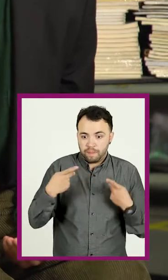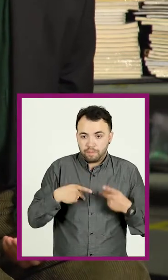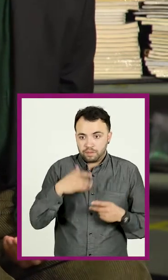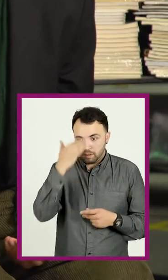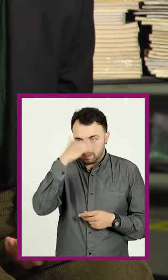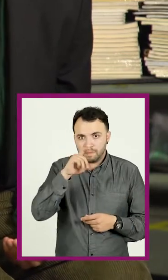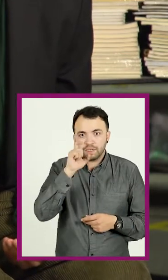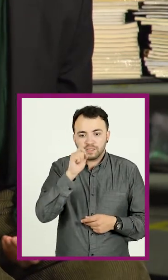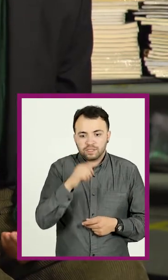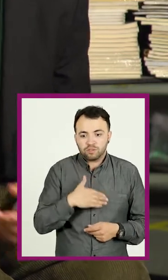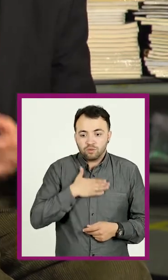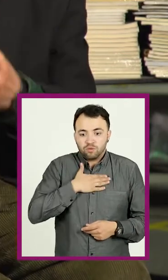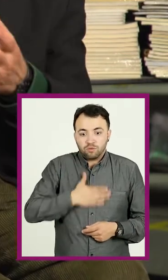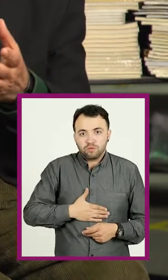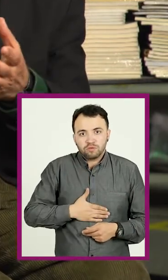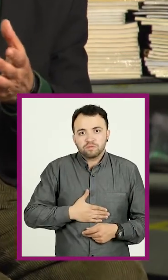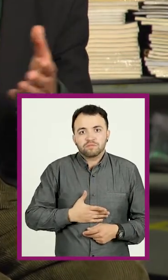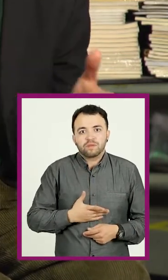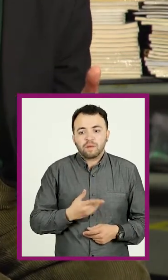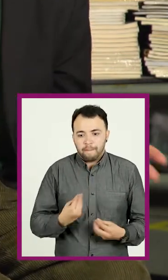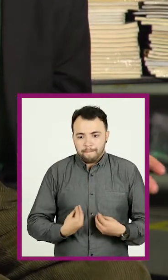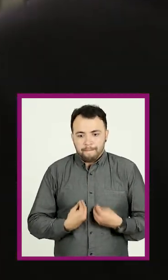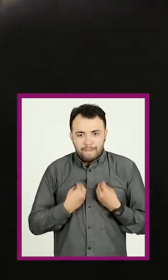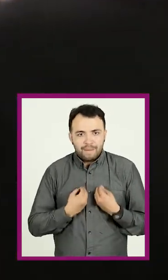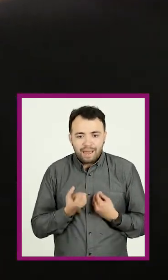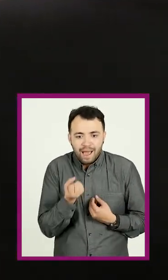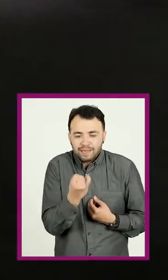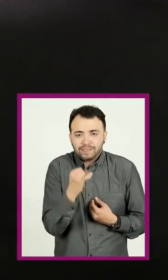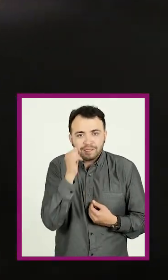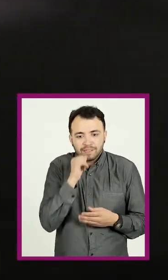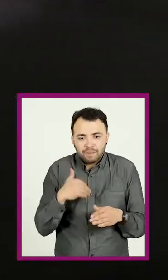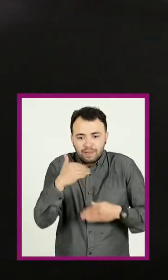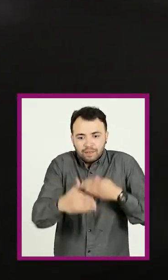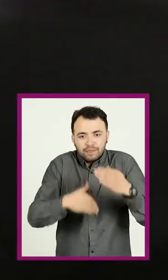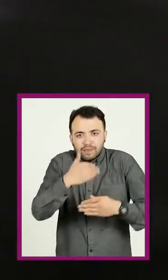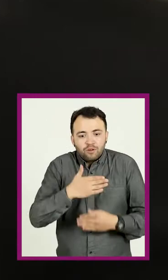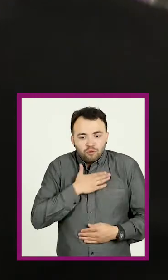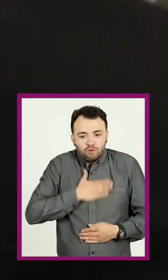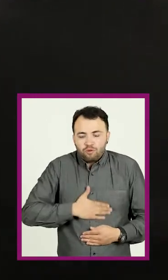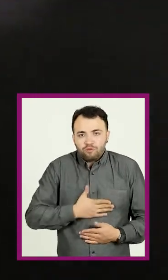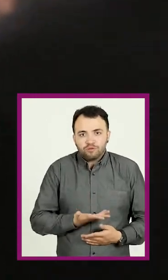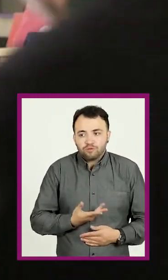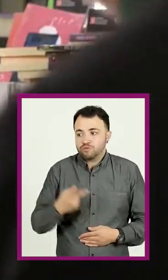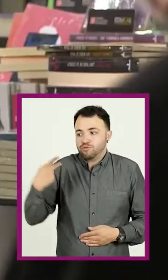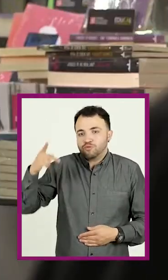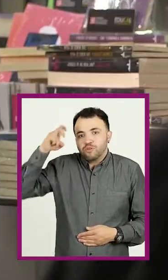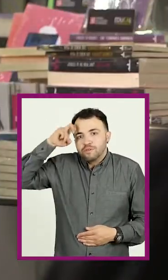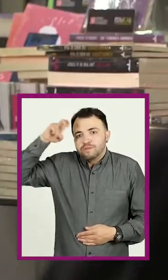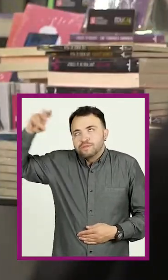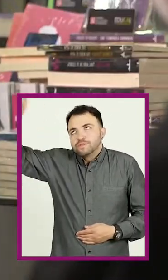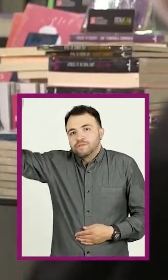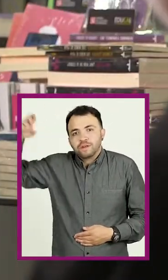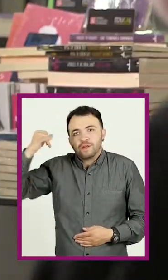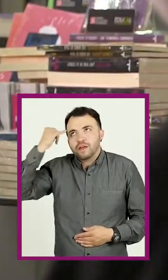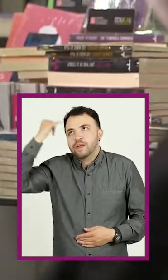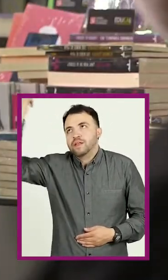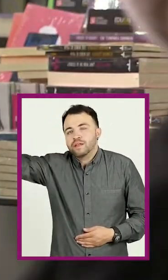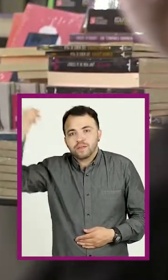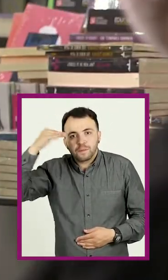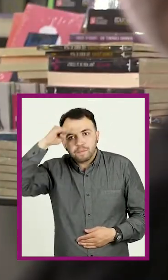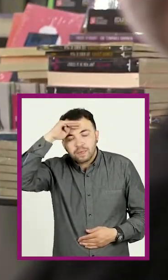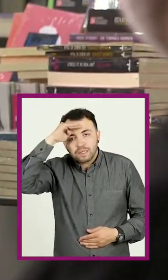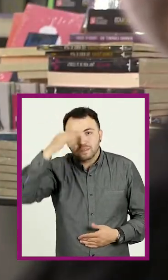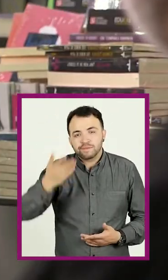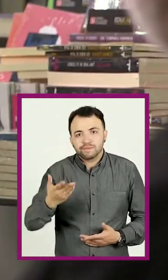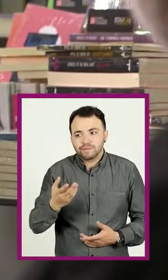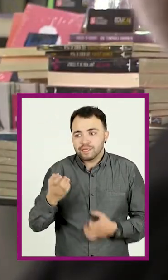vivir de otra manera, sino justamente. Ese es el gran proyecto utópico de Platón. El sueño de Platón, ¿verdad? Y eso, bueno. Porque hay una conexión entre